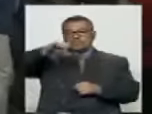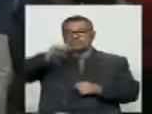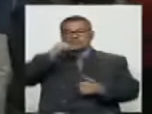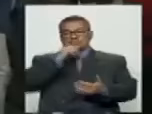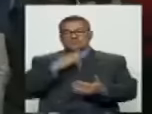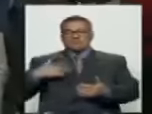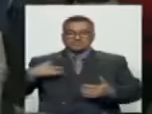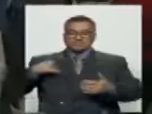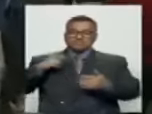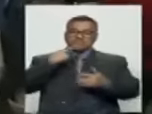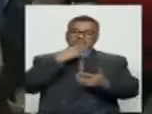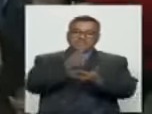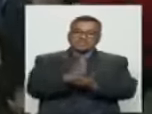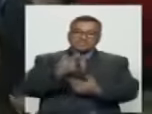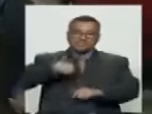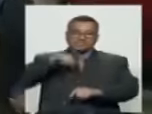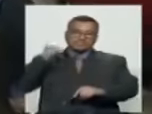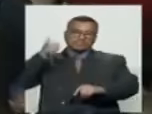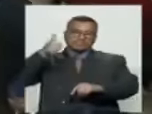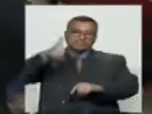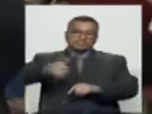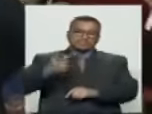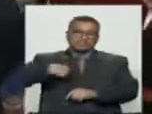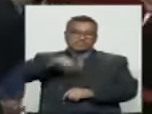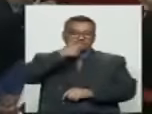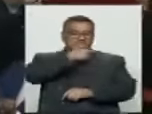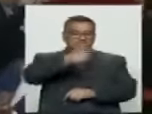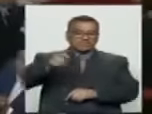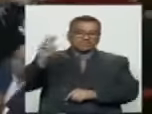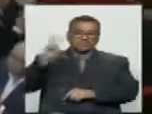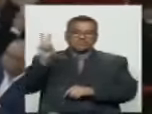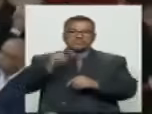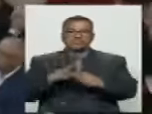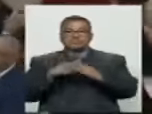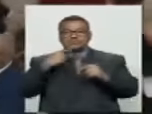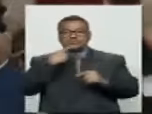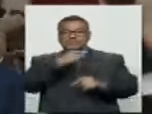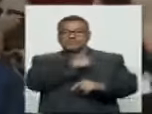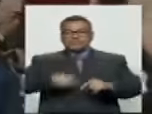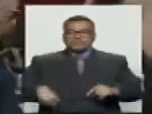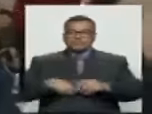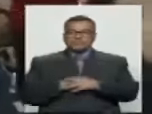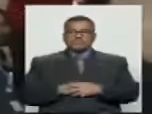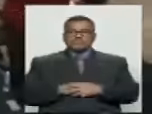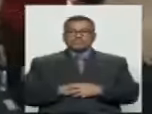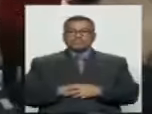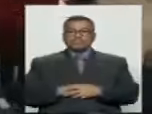siente, sintió y sentirá por la eternidad por nuestro pueblo venezolano. Es todo, ciudadano presidente.